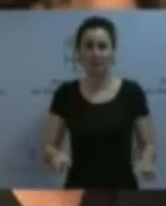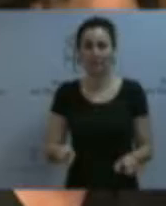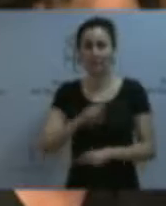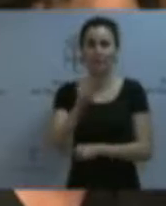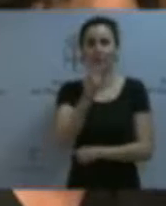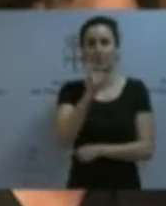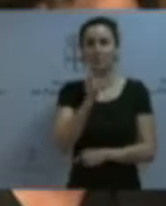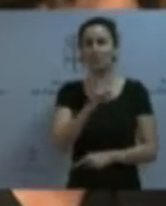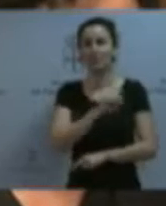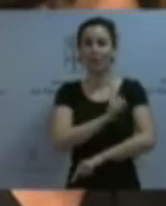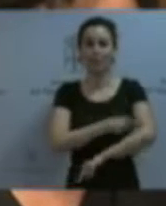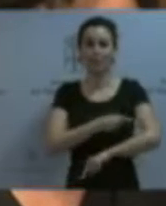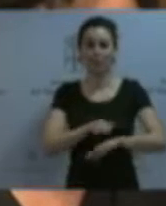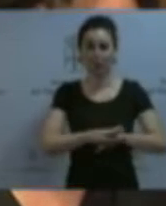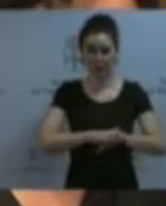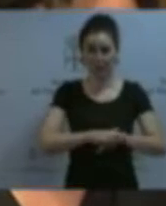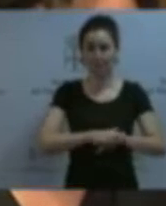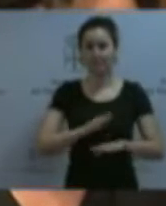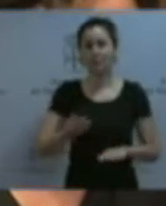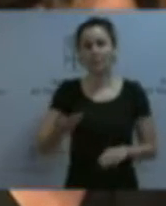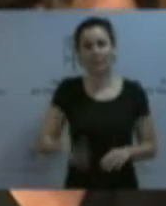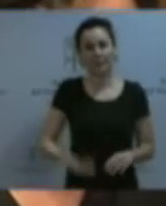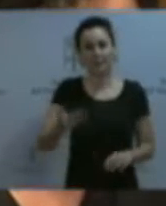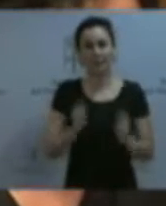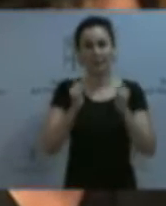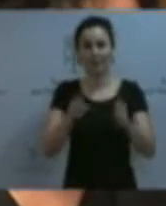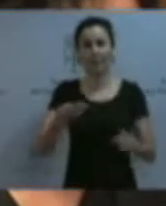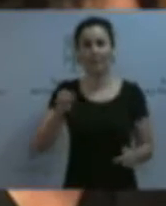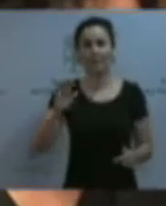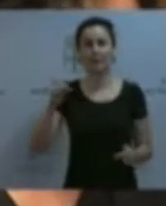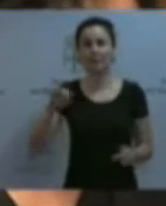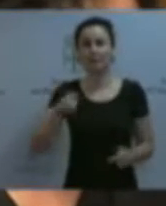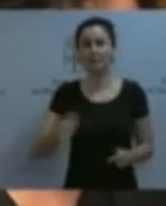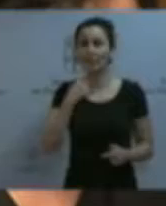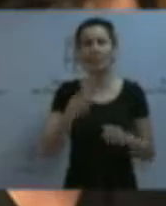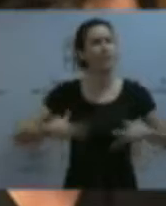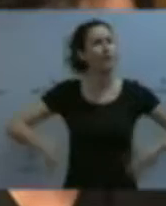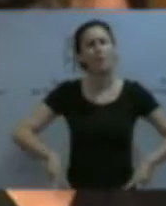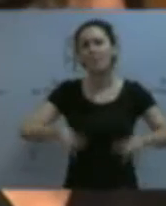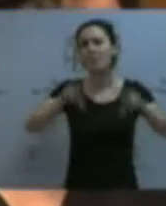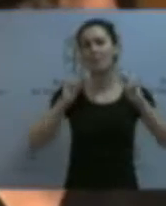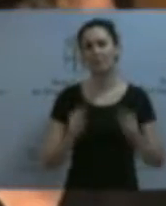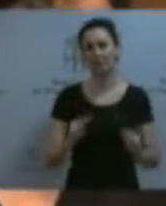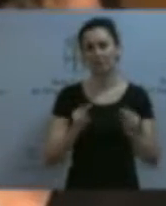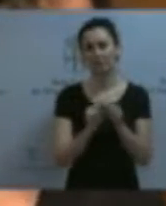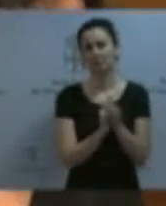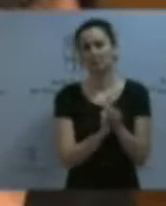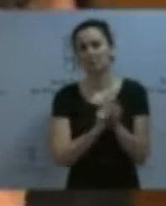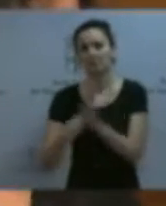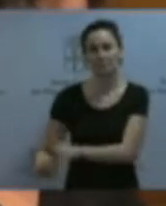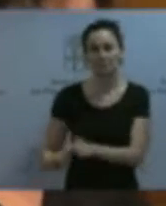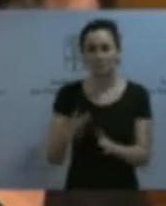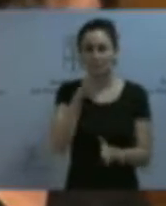base. Poner en valor a Beatriz Manchón es acabar con la discriminación que están sufriendo al no